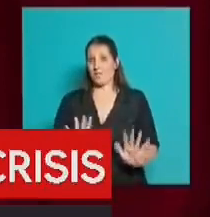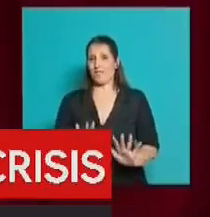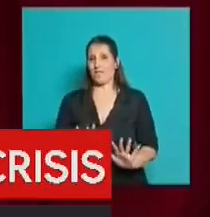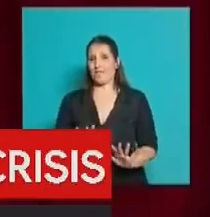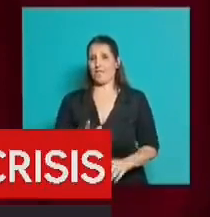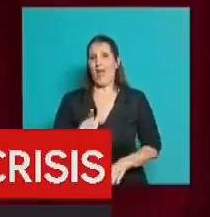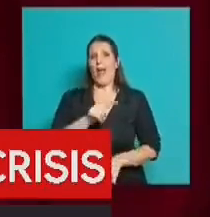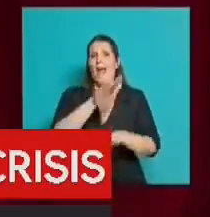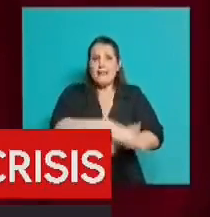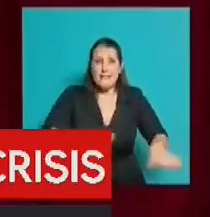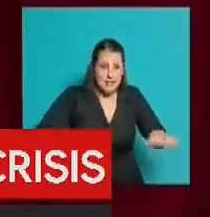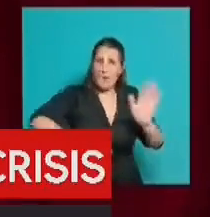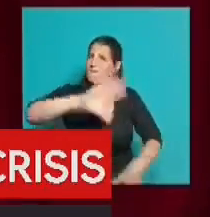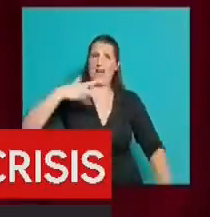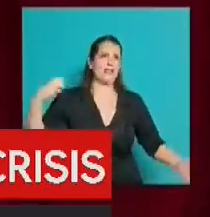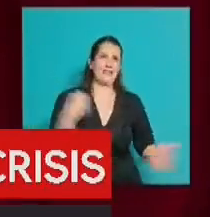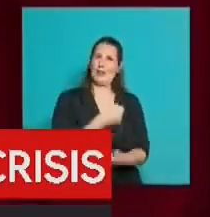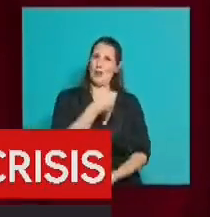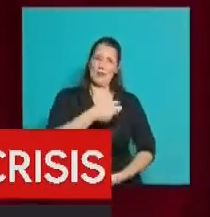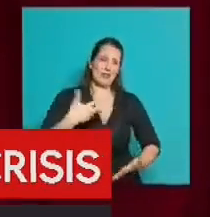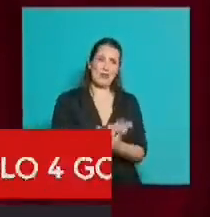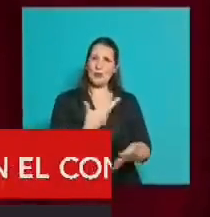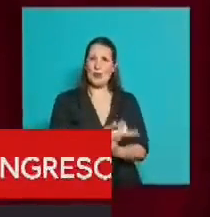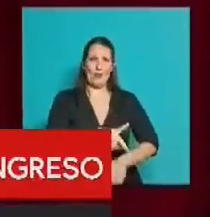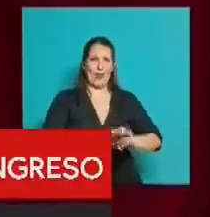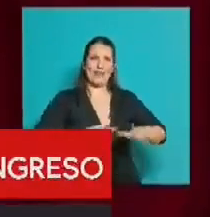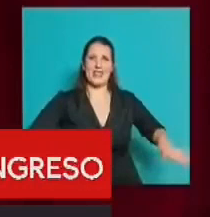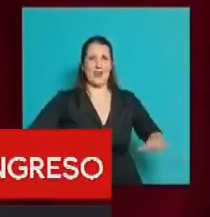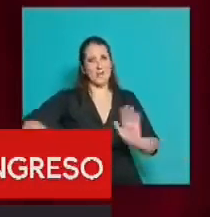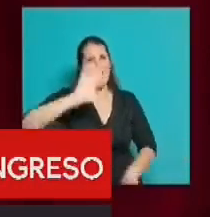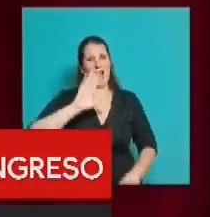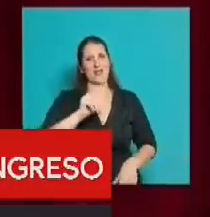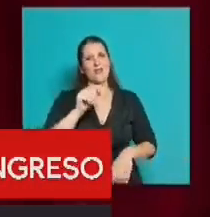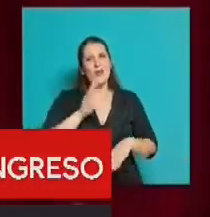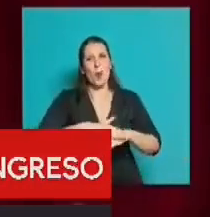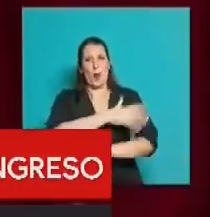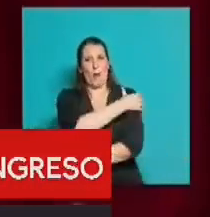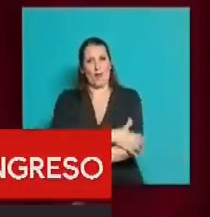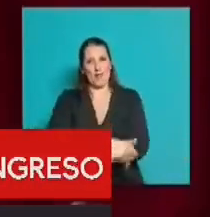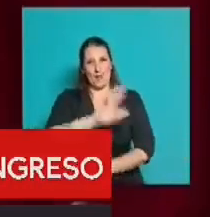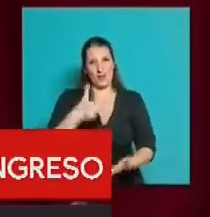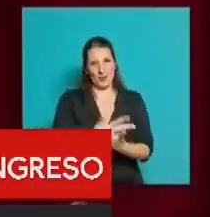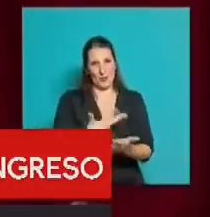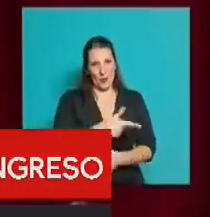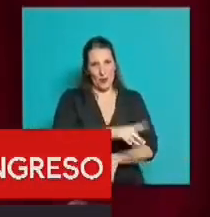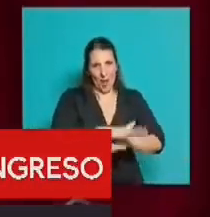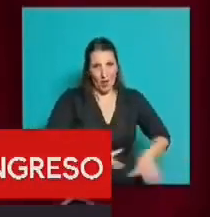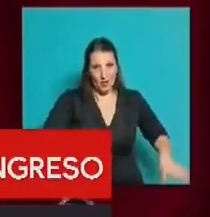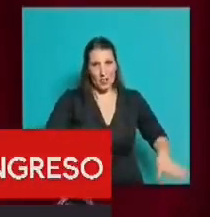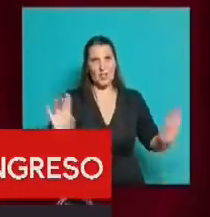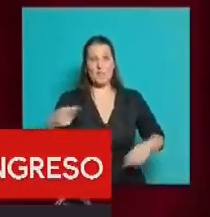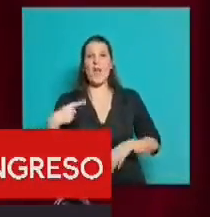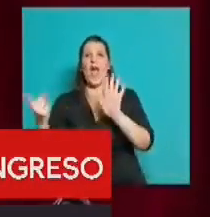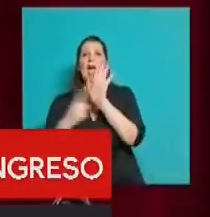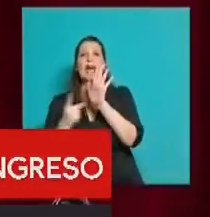Lamentablemente, los chicos son los más golpeados por la pobreza. Como respuesta a esto, usando la cláusula del